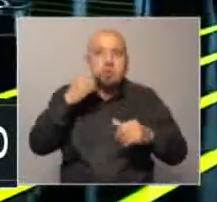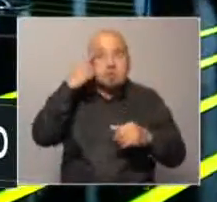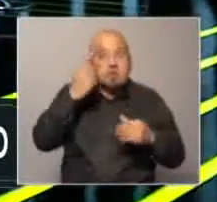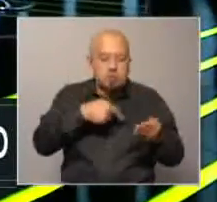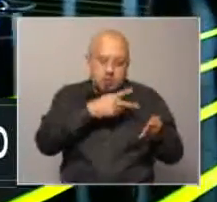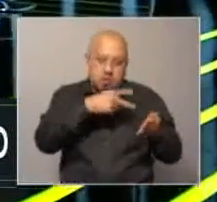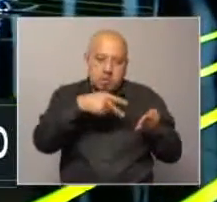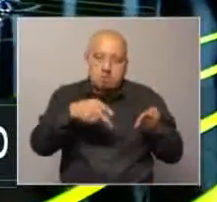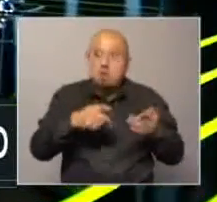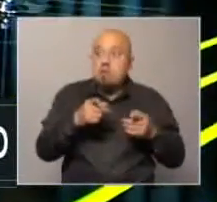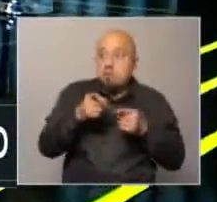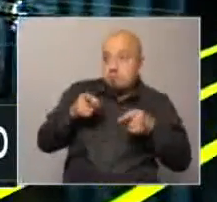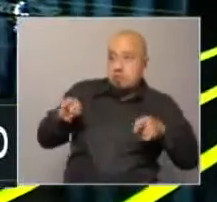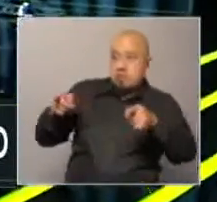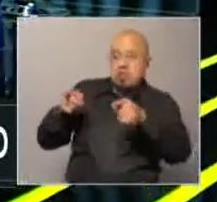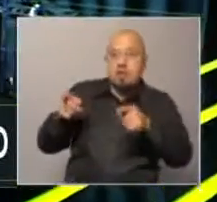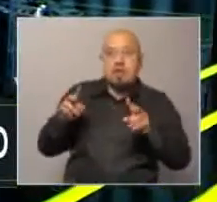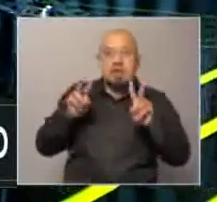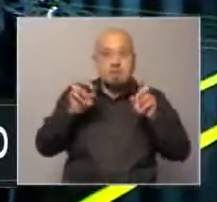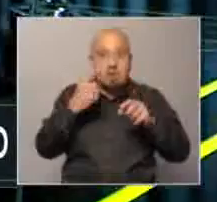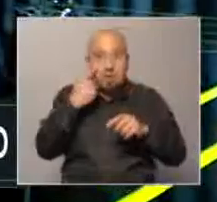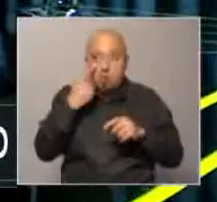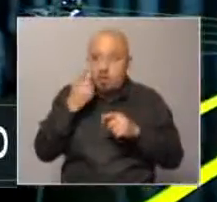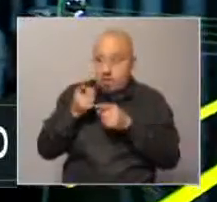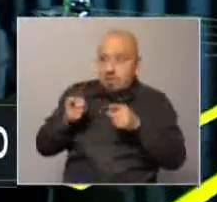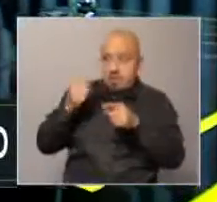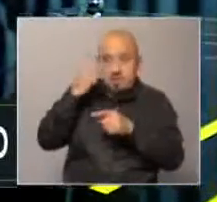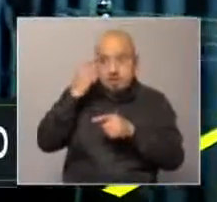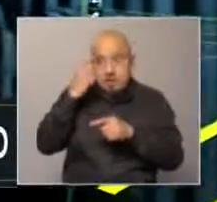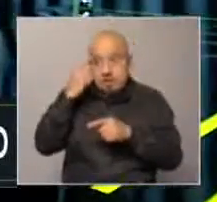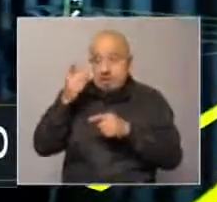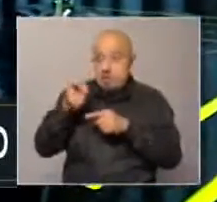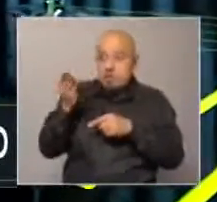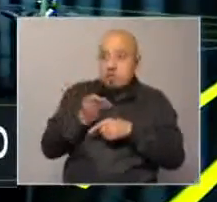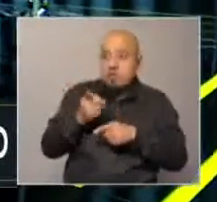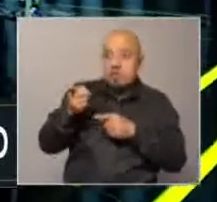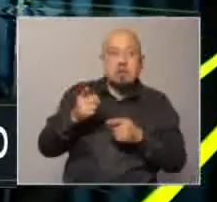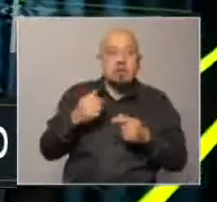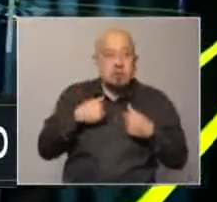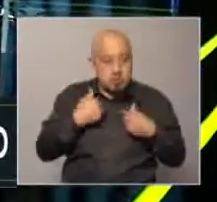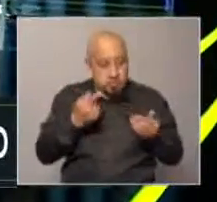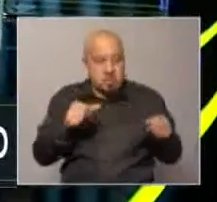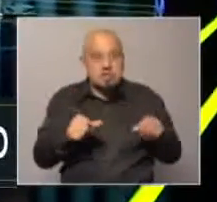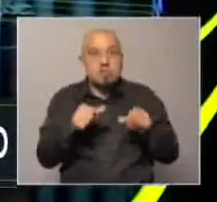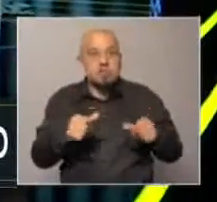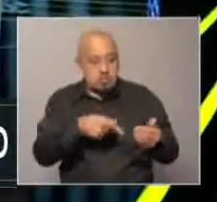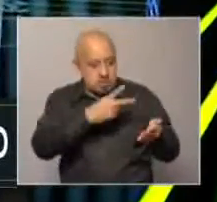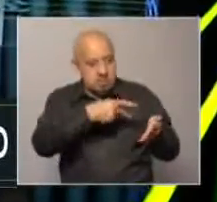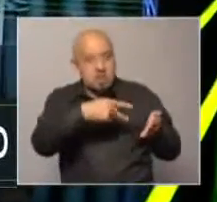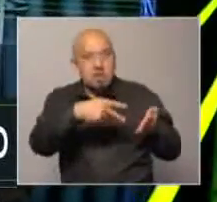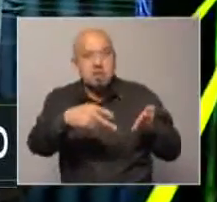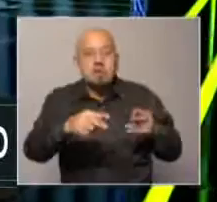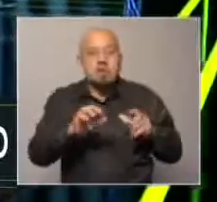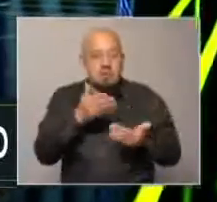pensando en los estudios que ha habido a nivel nacional, justamente que dan esos porcentajes, las hicimos teniendo en cuenta los estándares